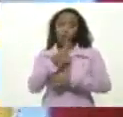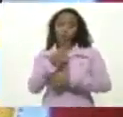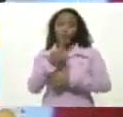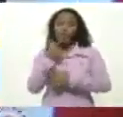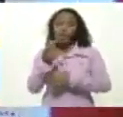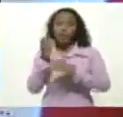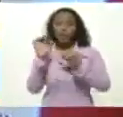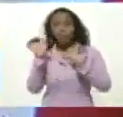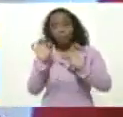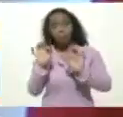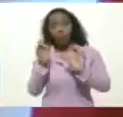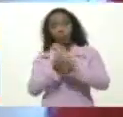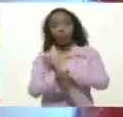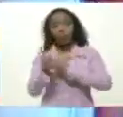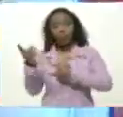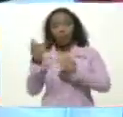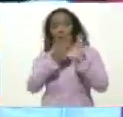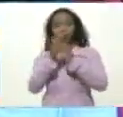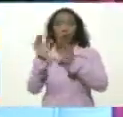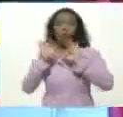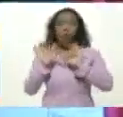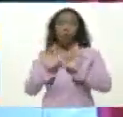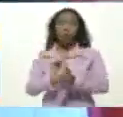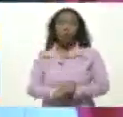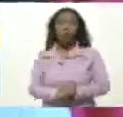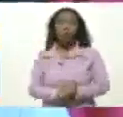que decir que comuna o nada.